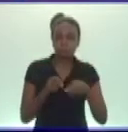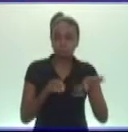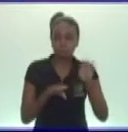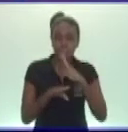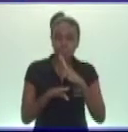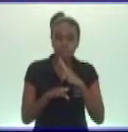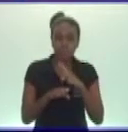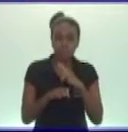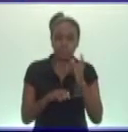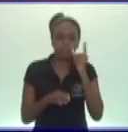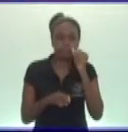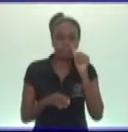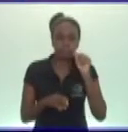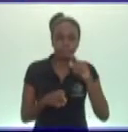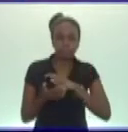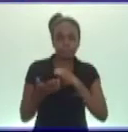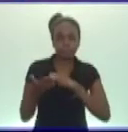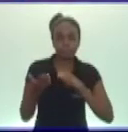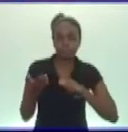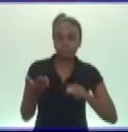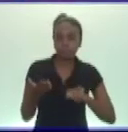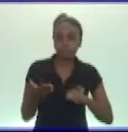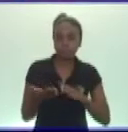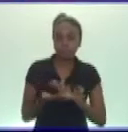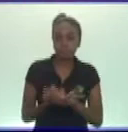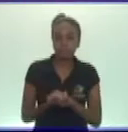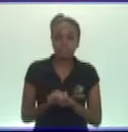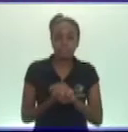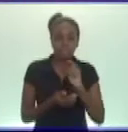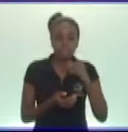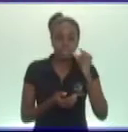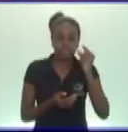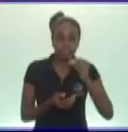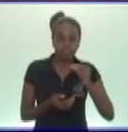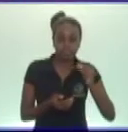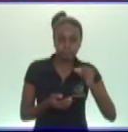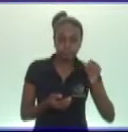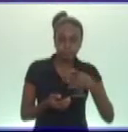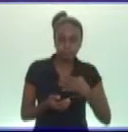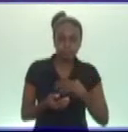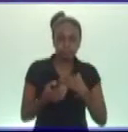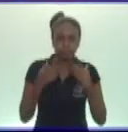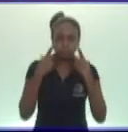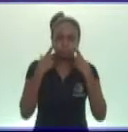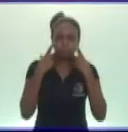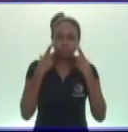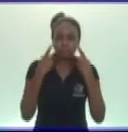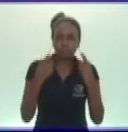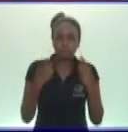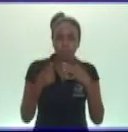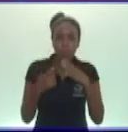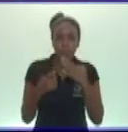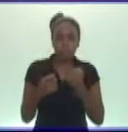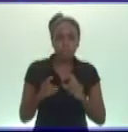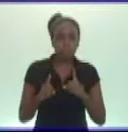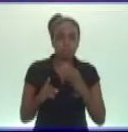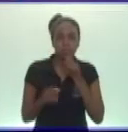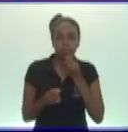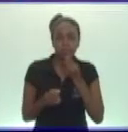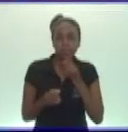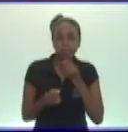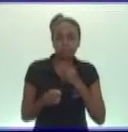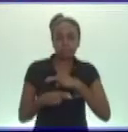de Franz Kafka. Un personaje que mientras aportó tuvo valor. cuando no pudo hacerlo, sencillamente